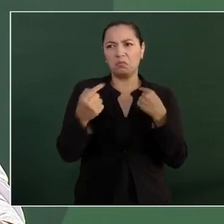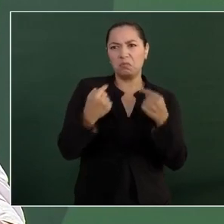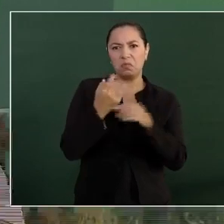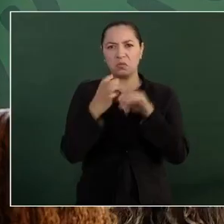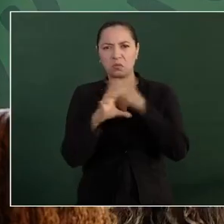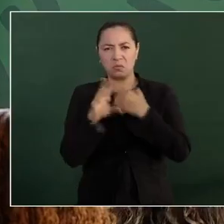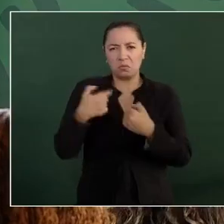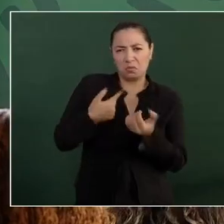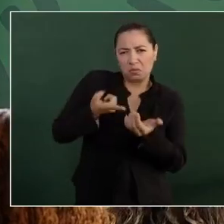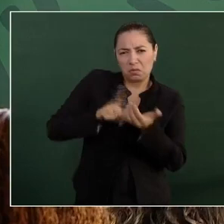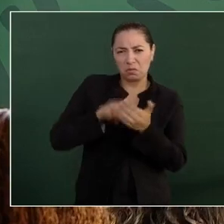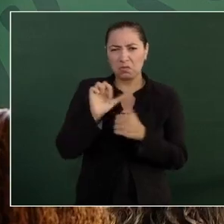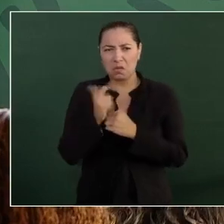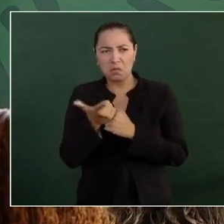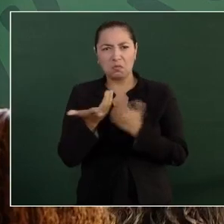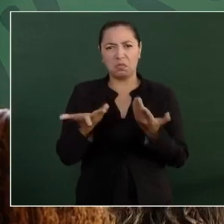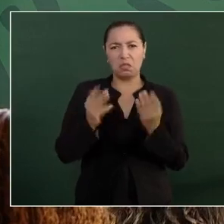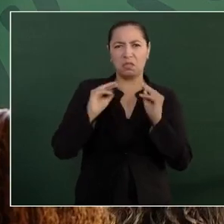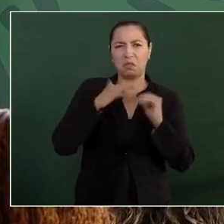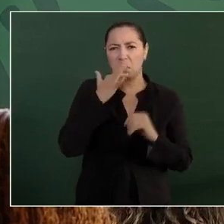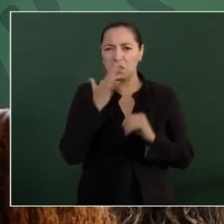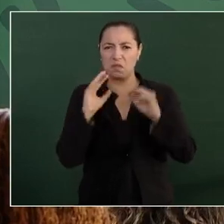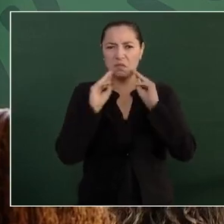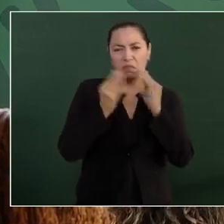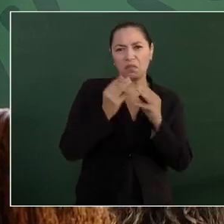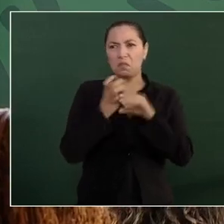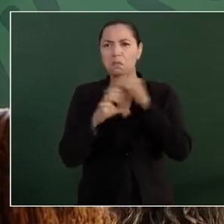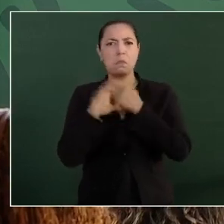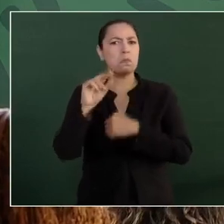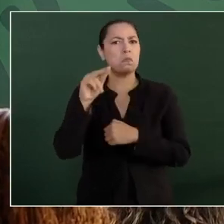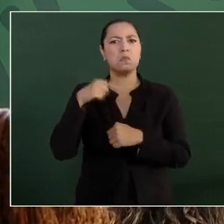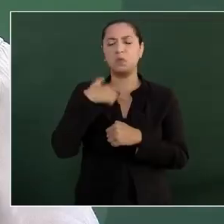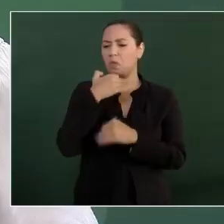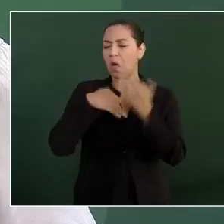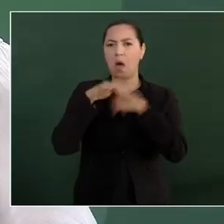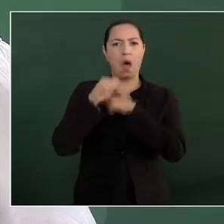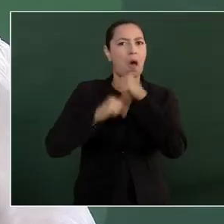cosas ilícitas. Toda mi vida me he dedicado a la educación y